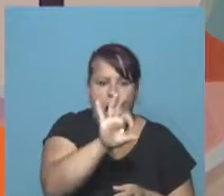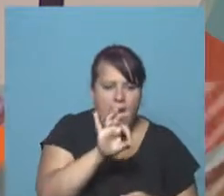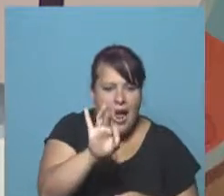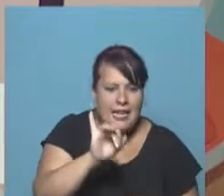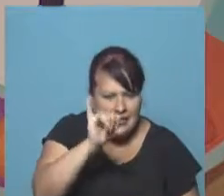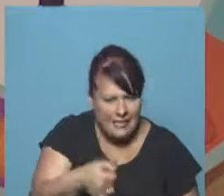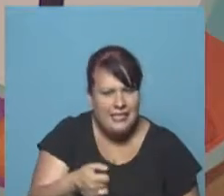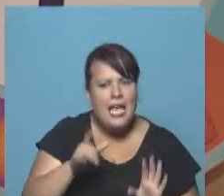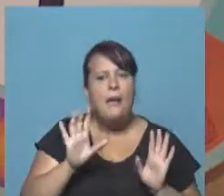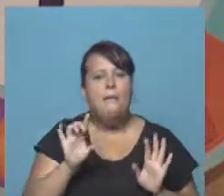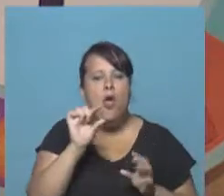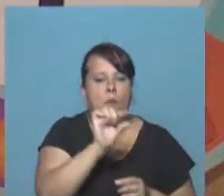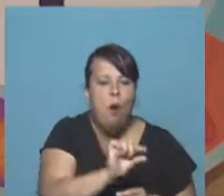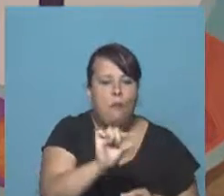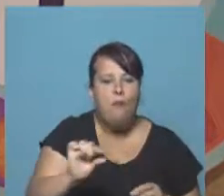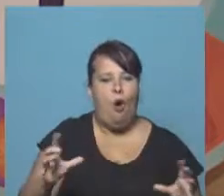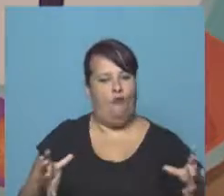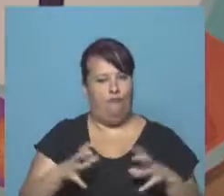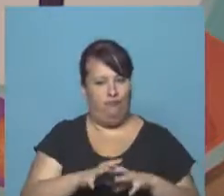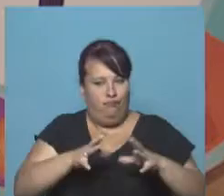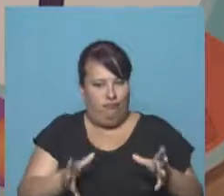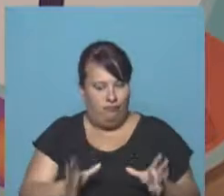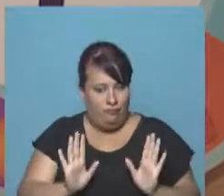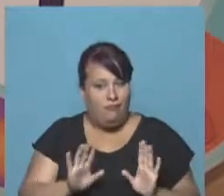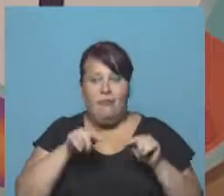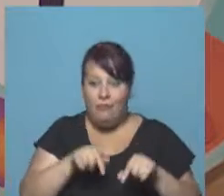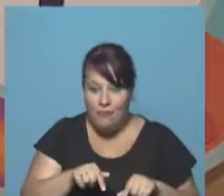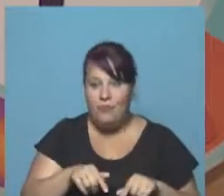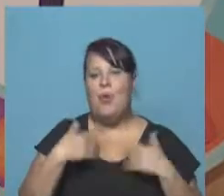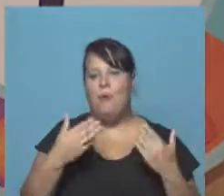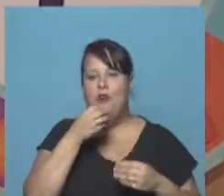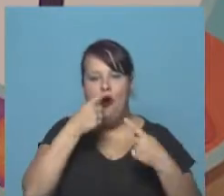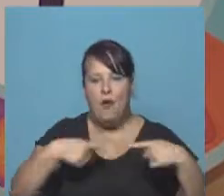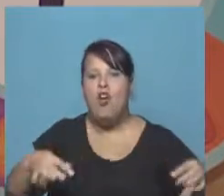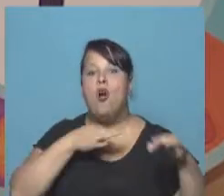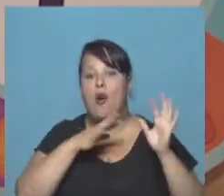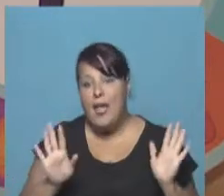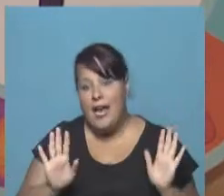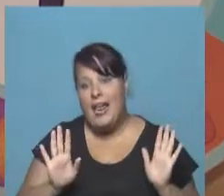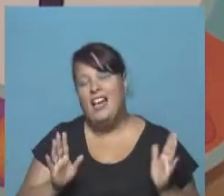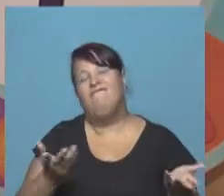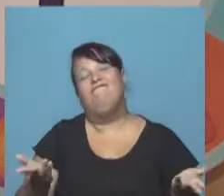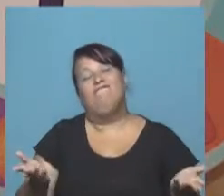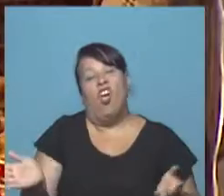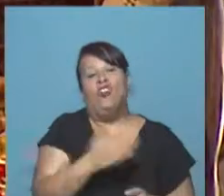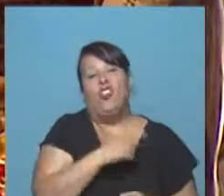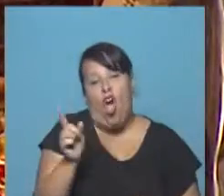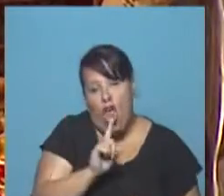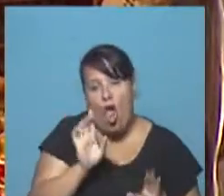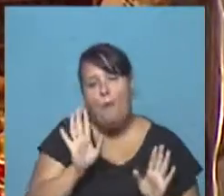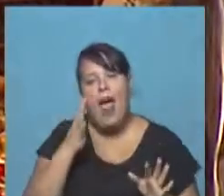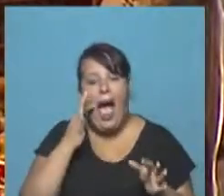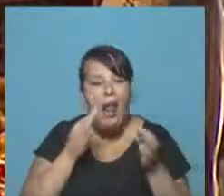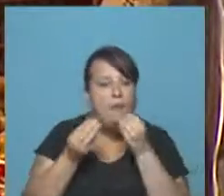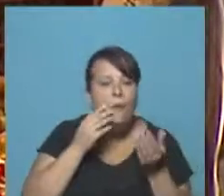calidad sino que pone un límite físico en la cantidad y así vas a poder comer todo lo que quieras no sé si todo lo que quisieras pero